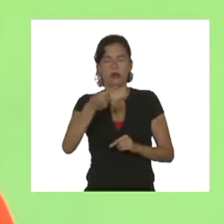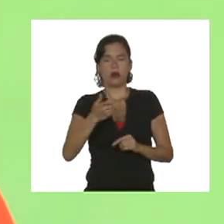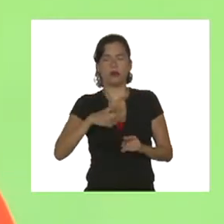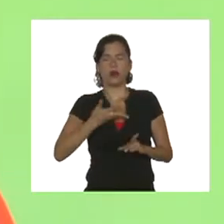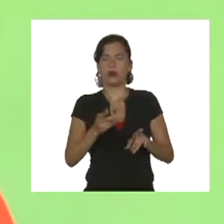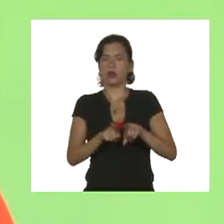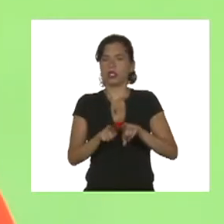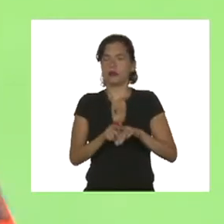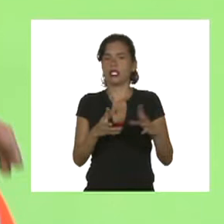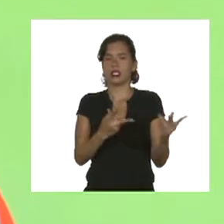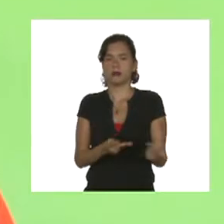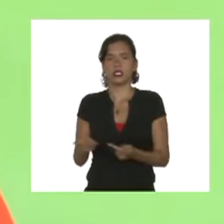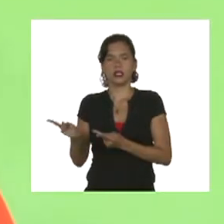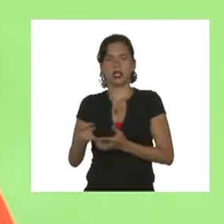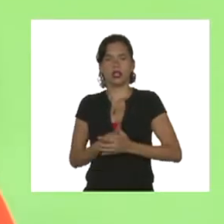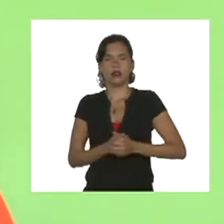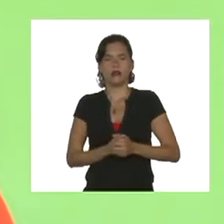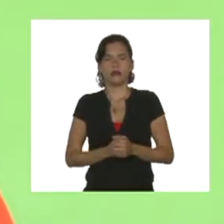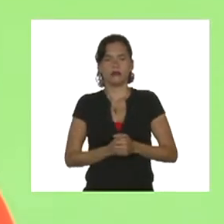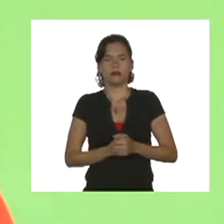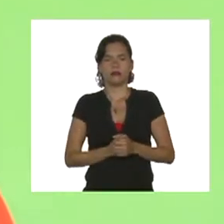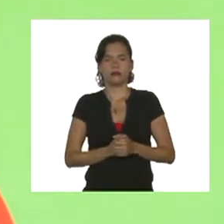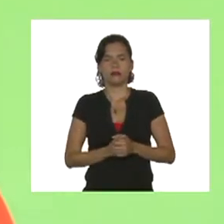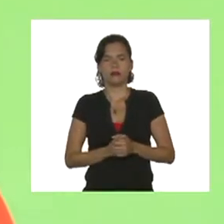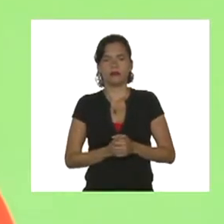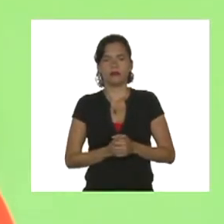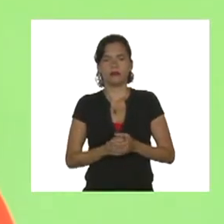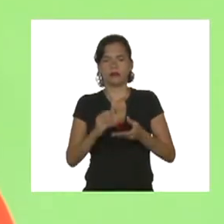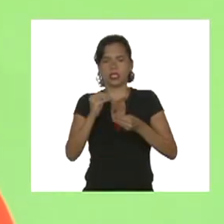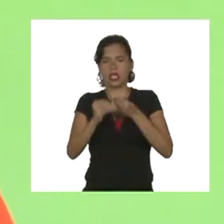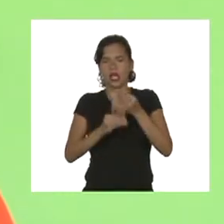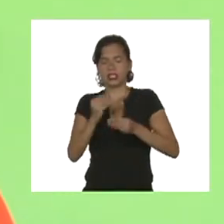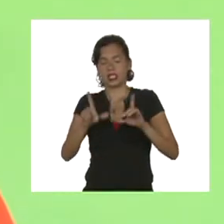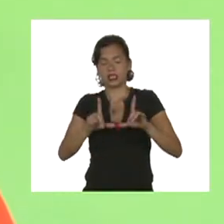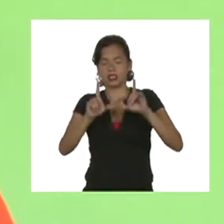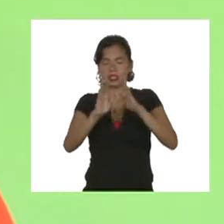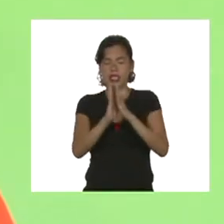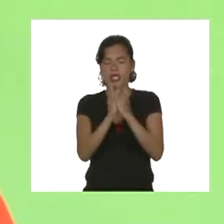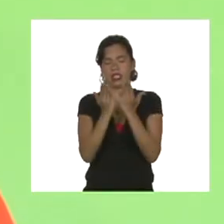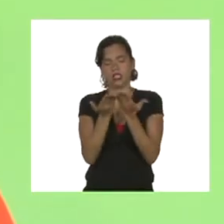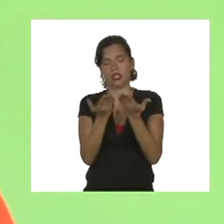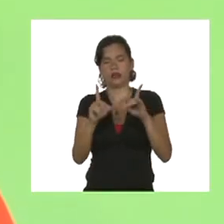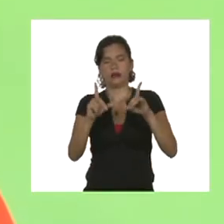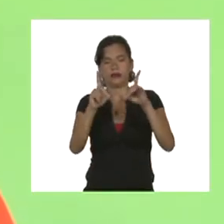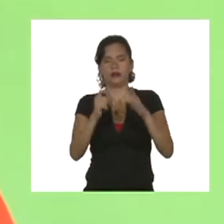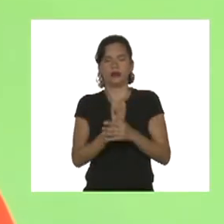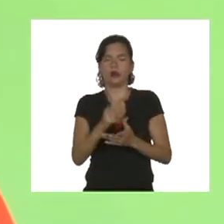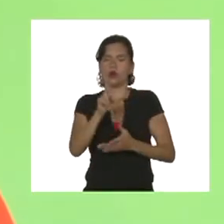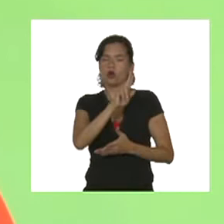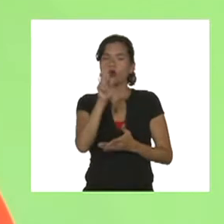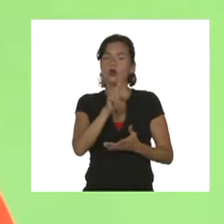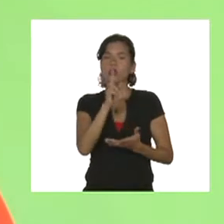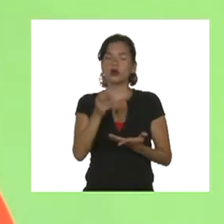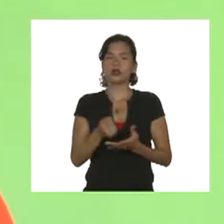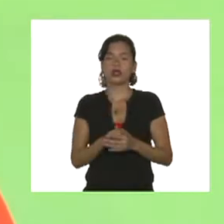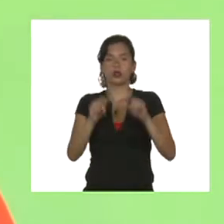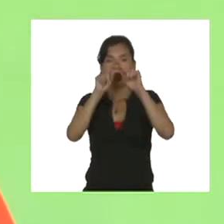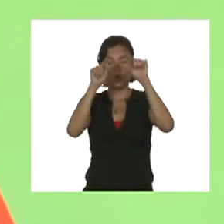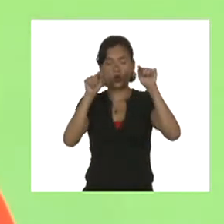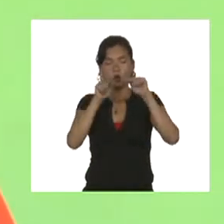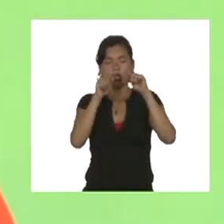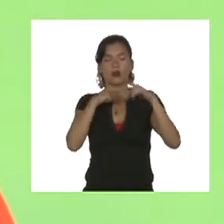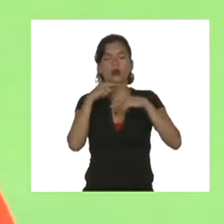podemos también invitarlas e invitarlos a elaborar tarjetas. Utilizando los cuadros